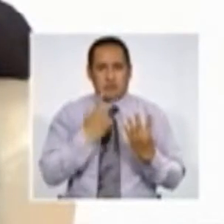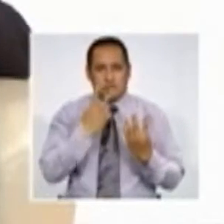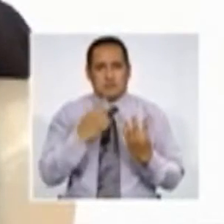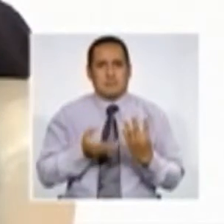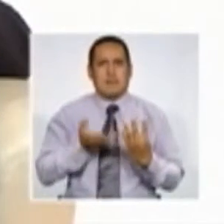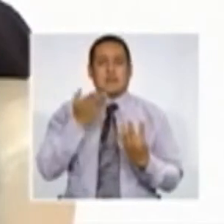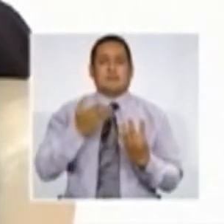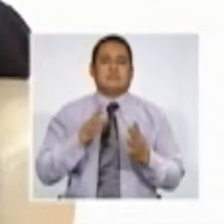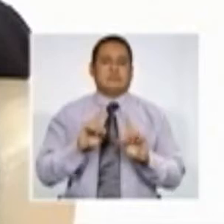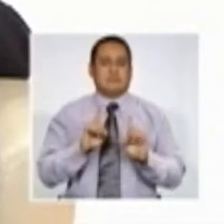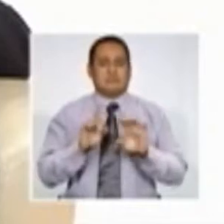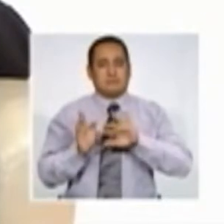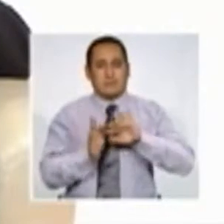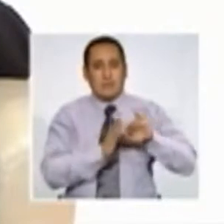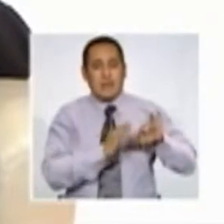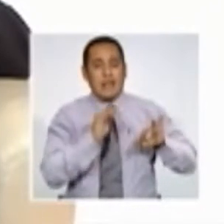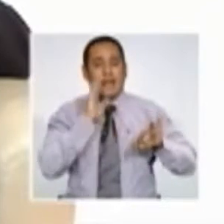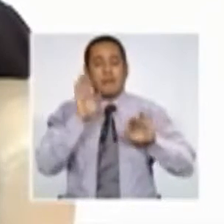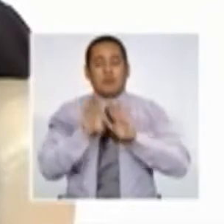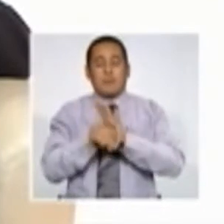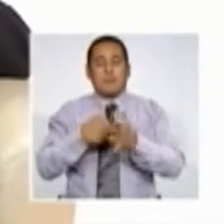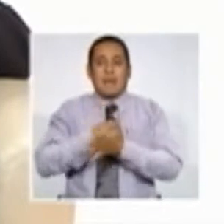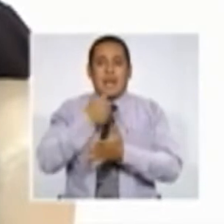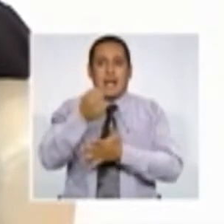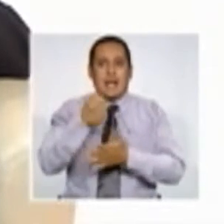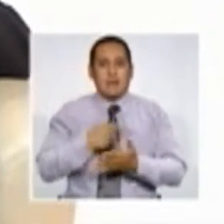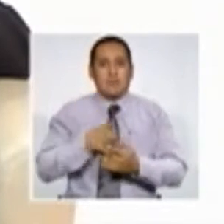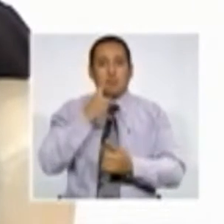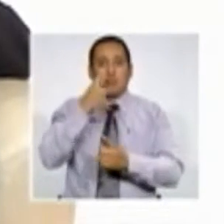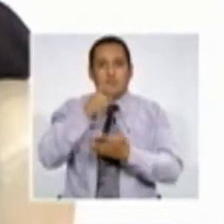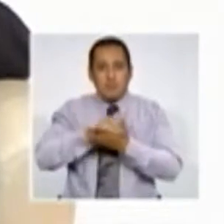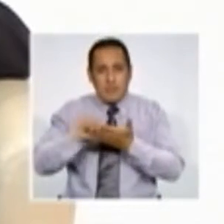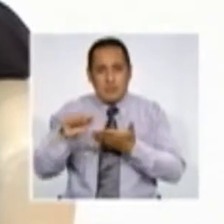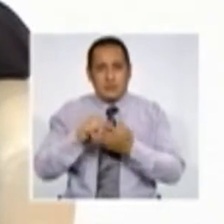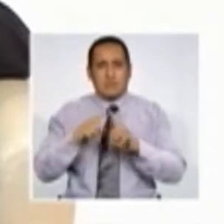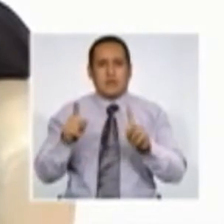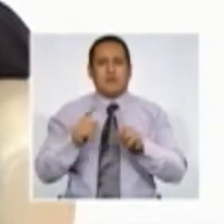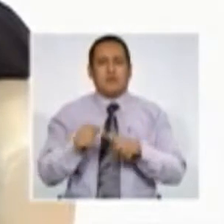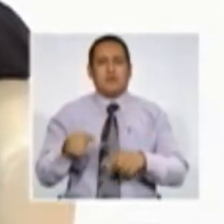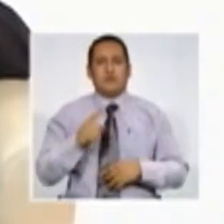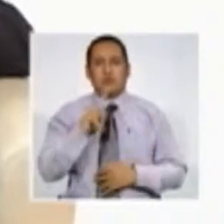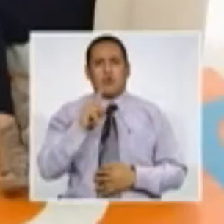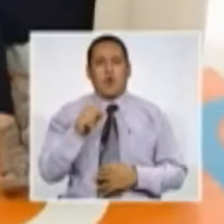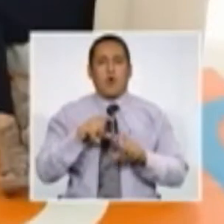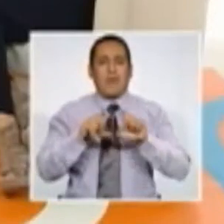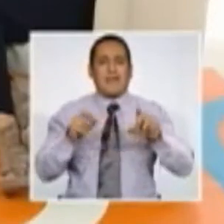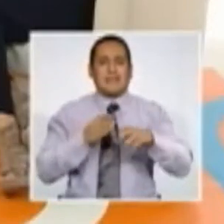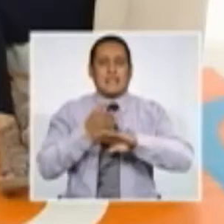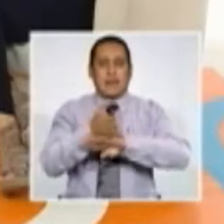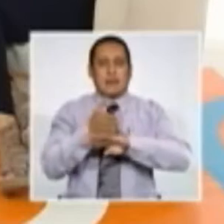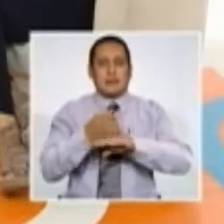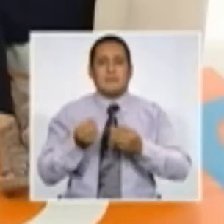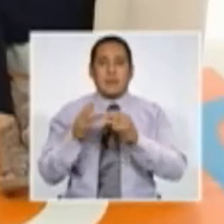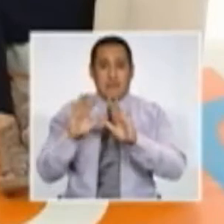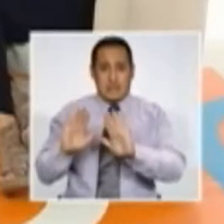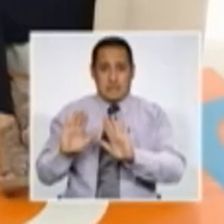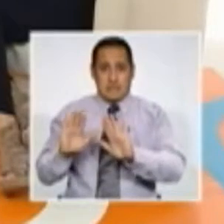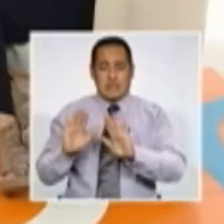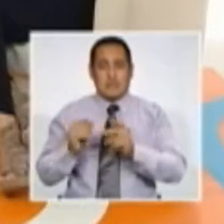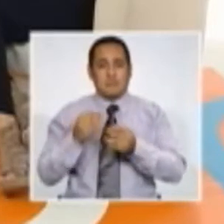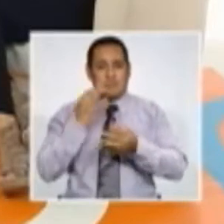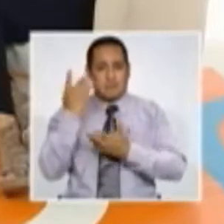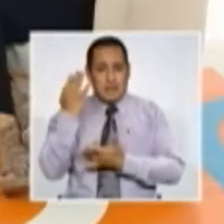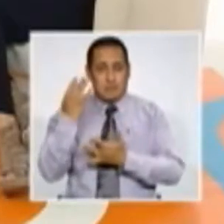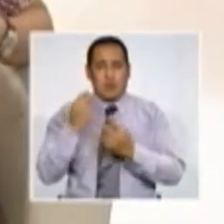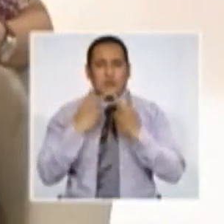Podrán cobrarte, digamos, la pensión o la matrícula, pero no la pensión. ¿No? Bueno, vamos a quedarnos